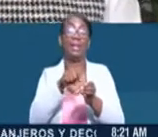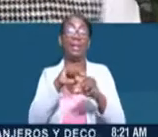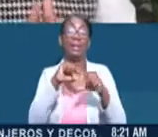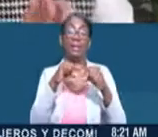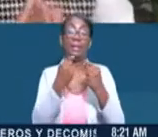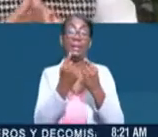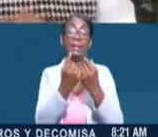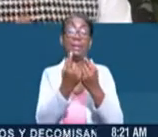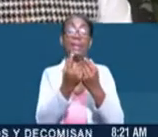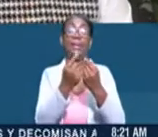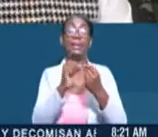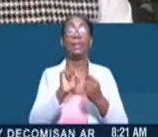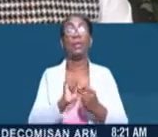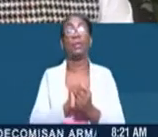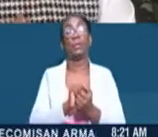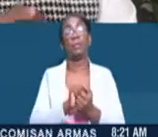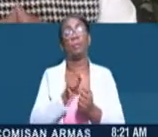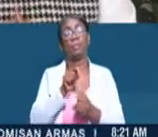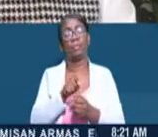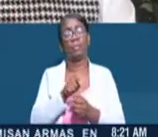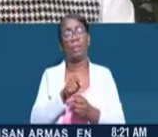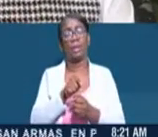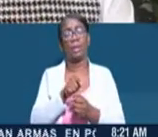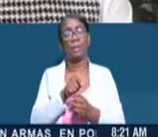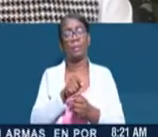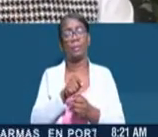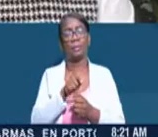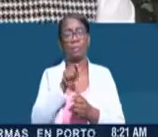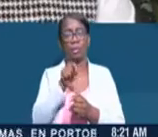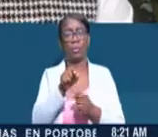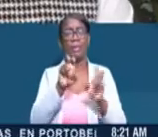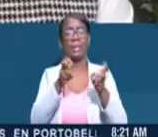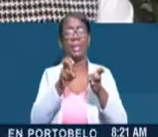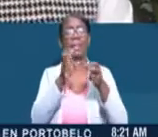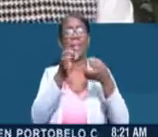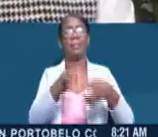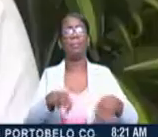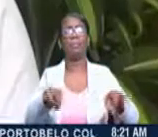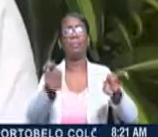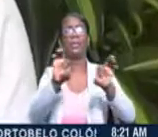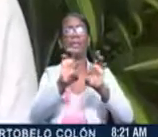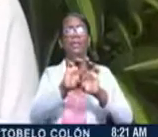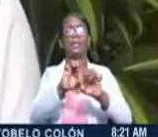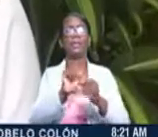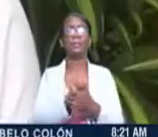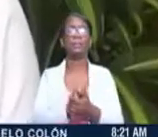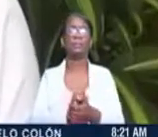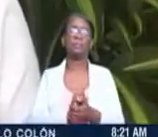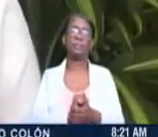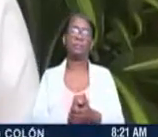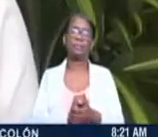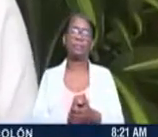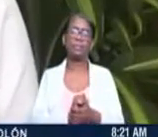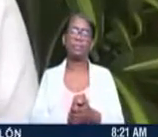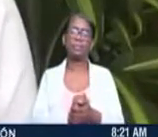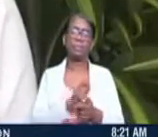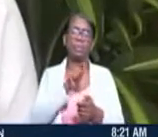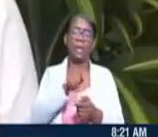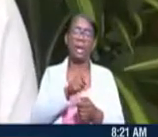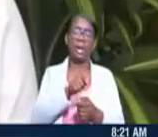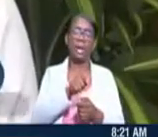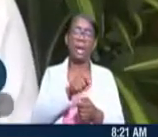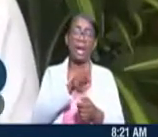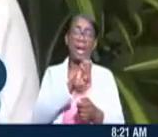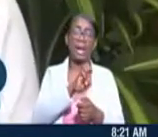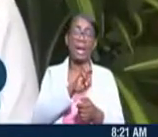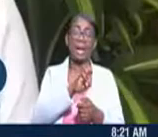Bueno, actualmente usted ha tocado un tema muy importante. Lastimosamente, la edad